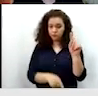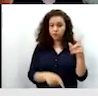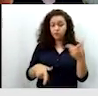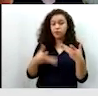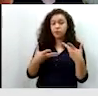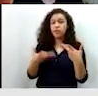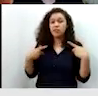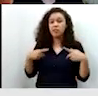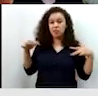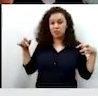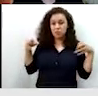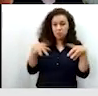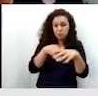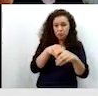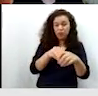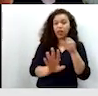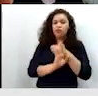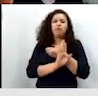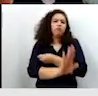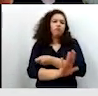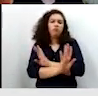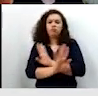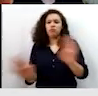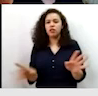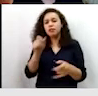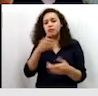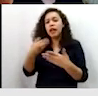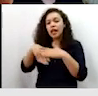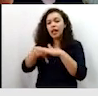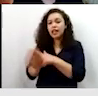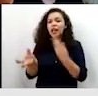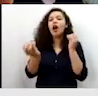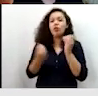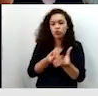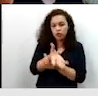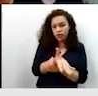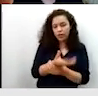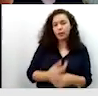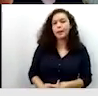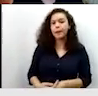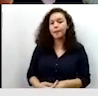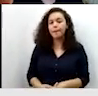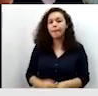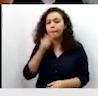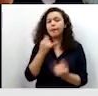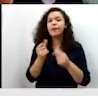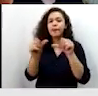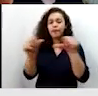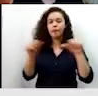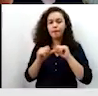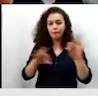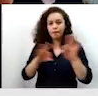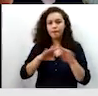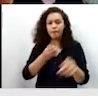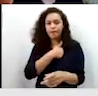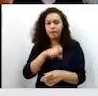aglomeración de personas, sobre todo pues en las entradas o salidas en este caso. Igual las áreas de trabajo, mantener la sana